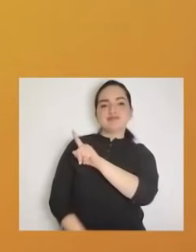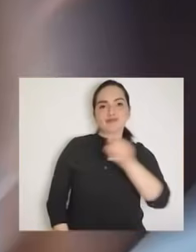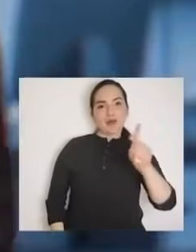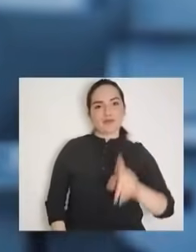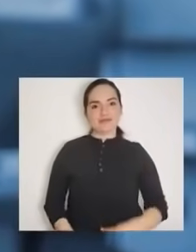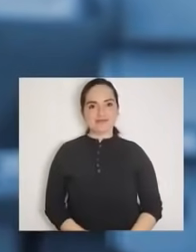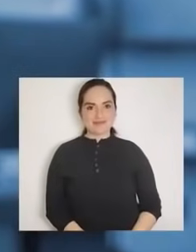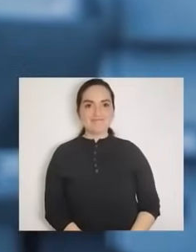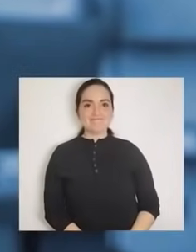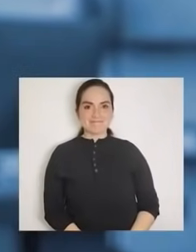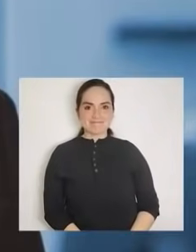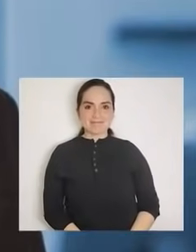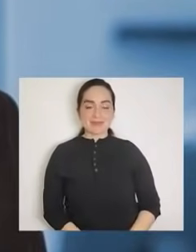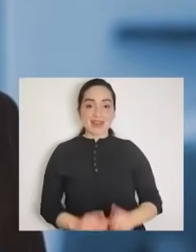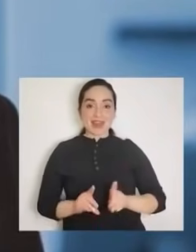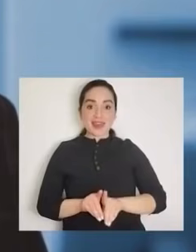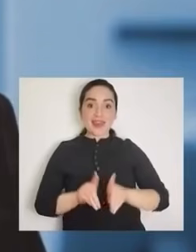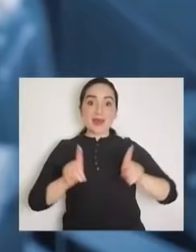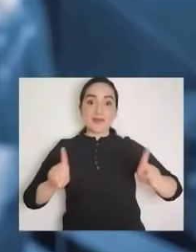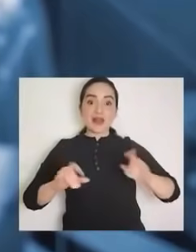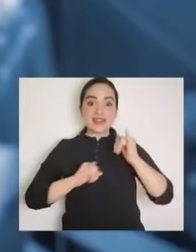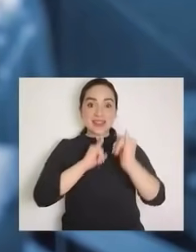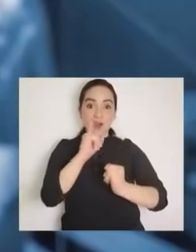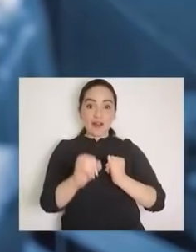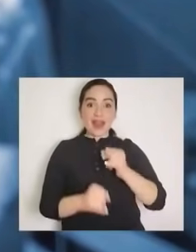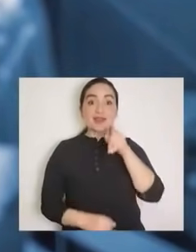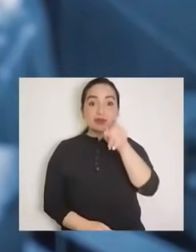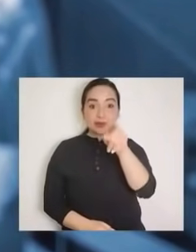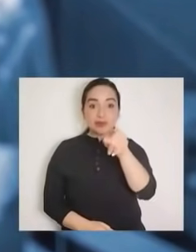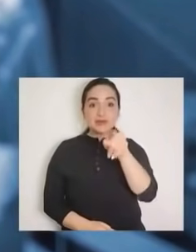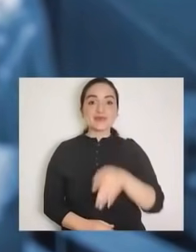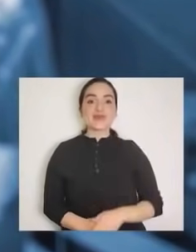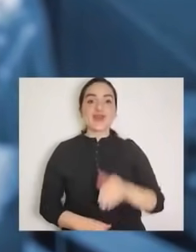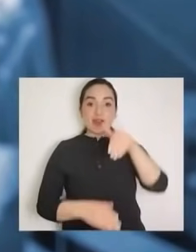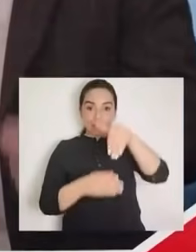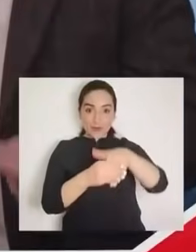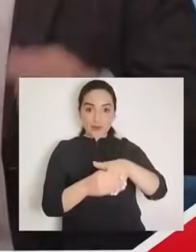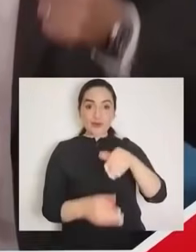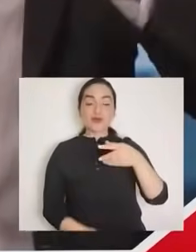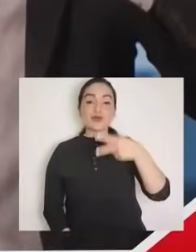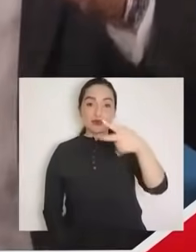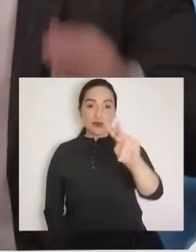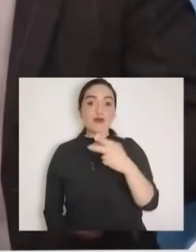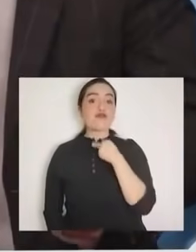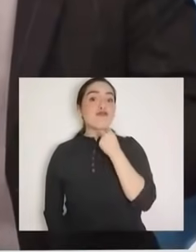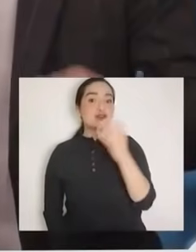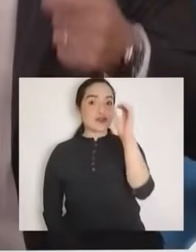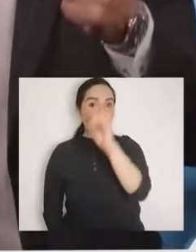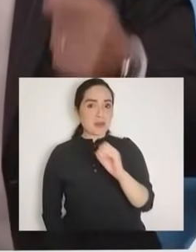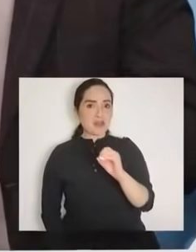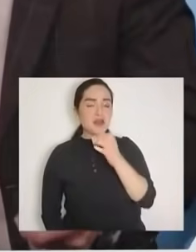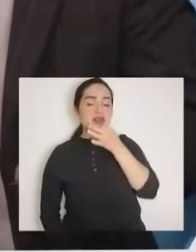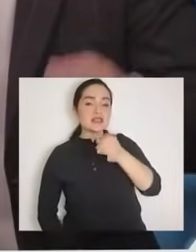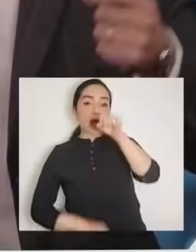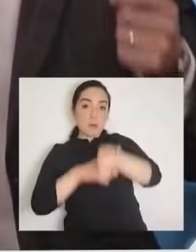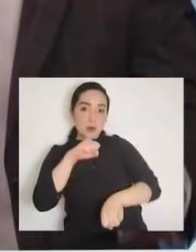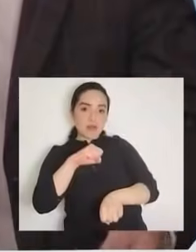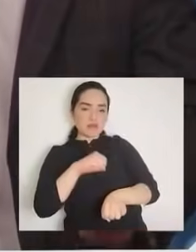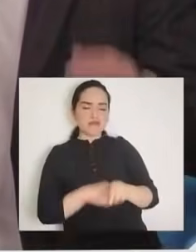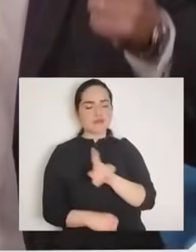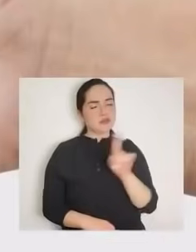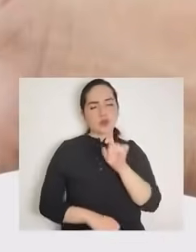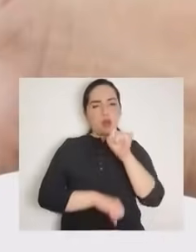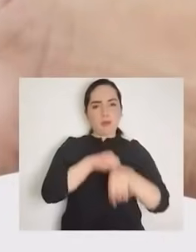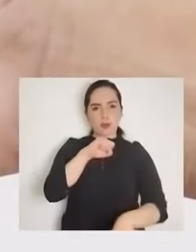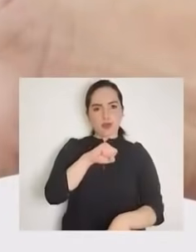chilena y no un mero observador. A través de la democracia digital, tú tendrás tu voto y tu voz para